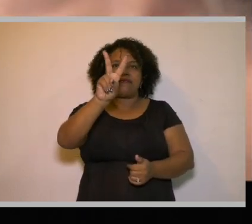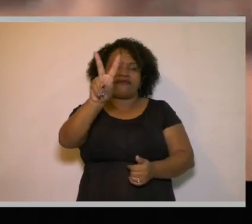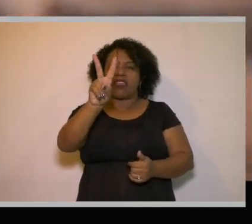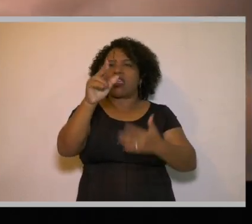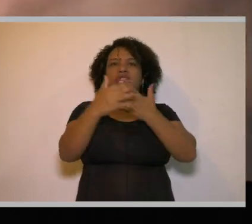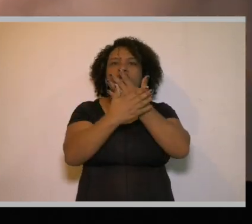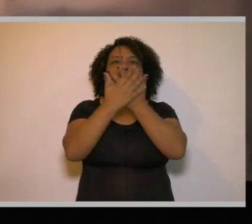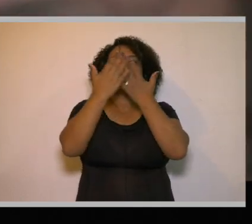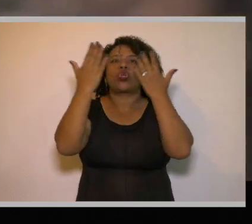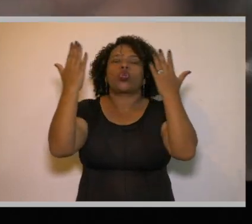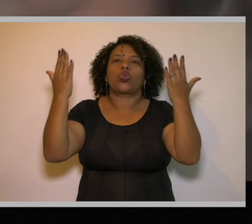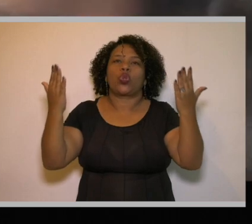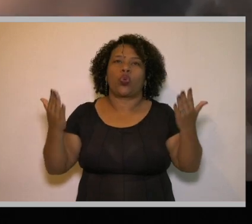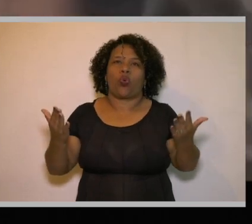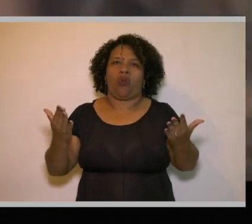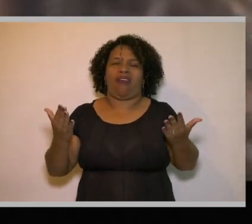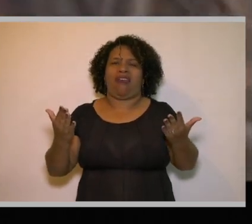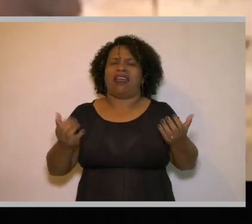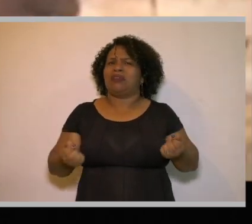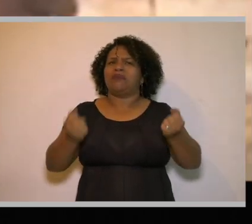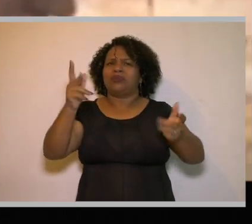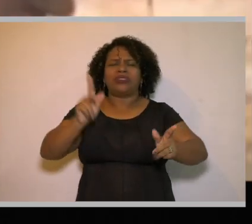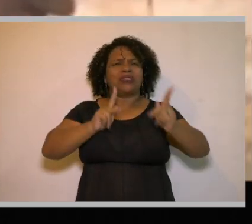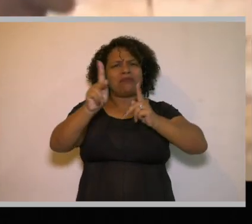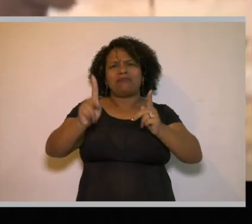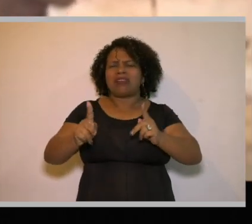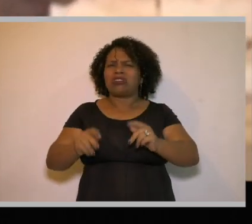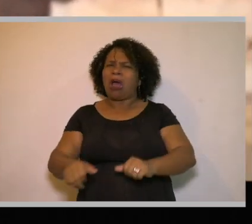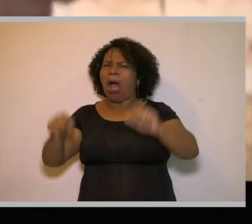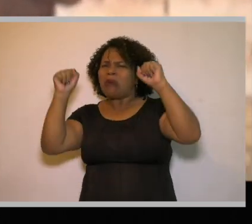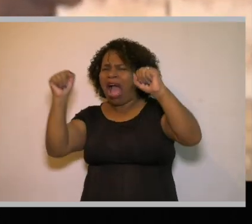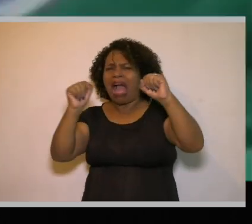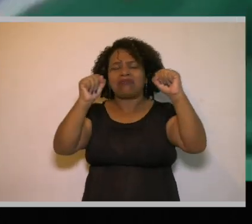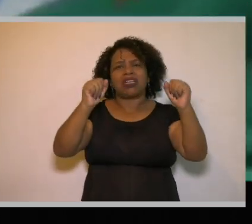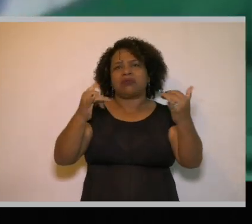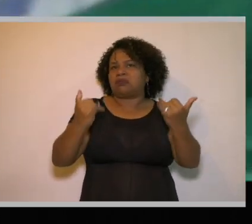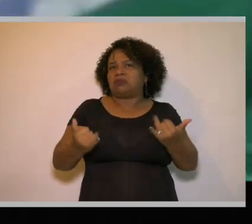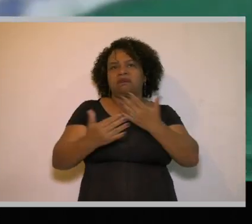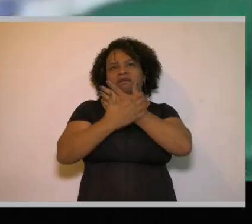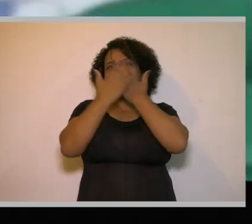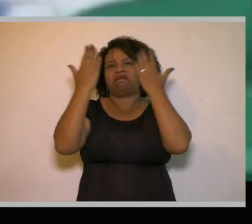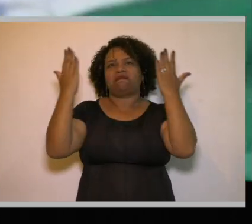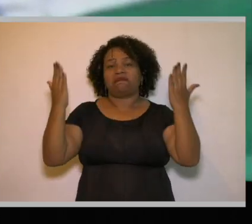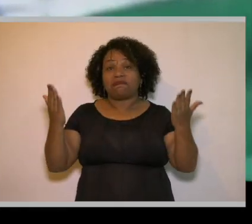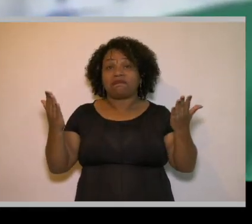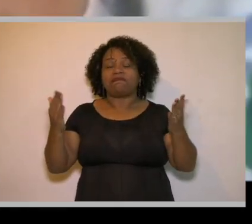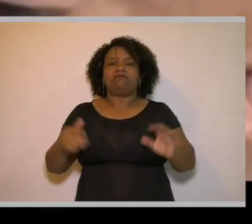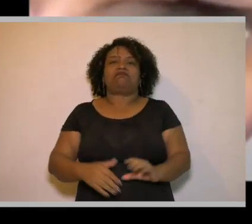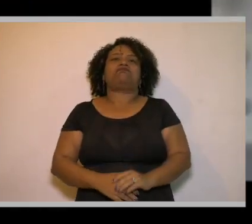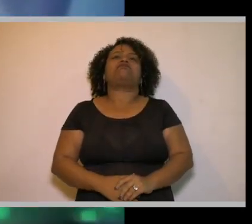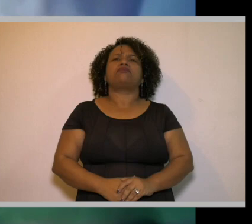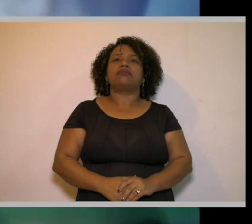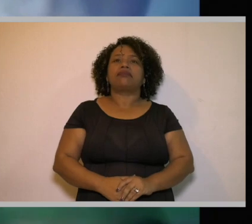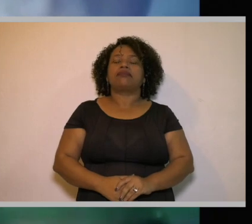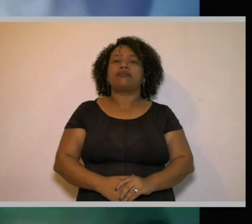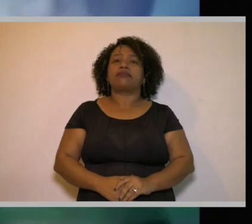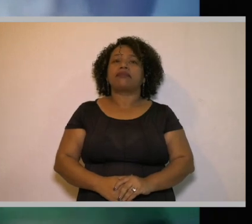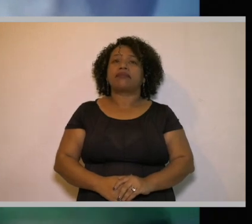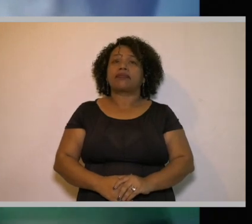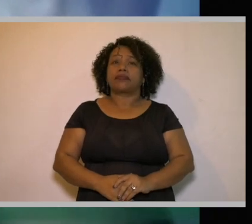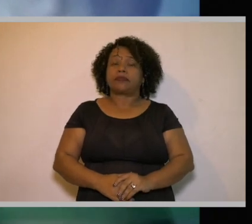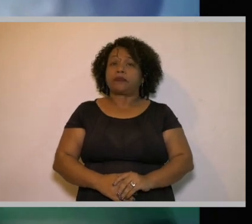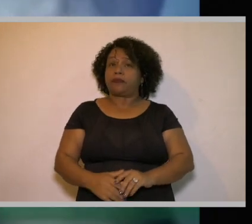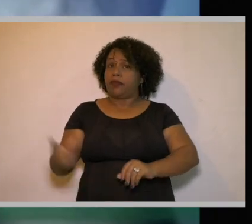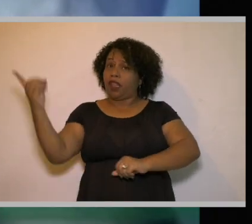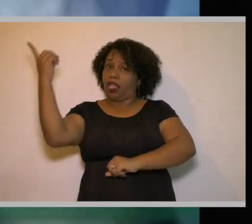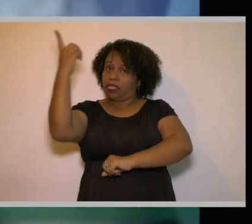antirretroviral y por contar con aguerridos portadores que se convirtieron en reconocidos activistas. Al